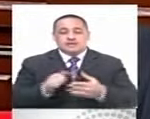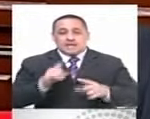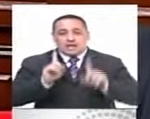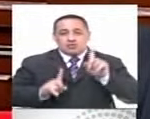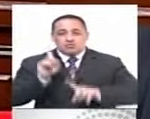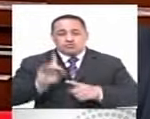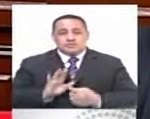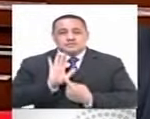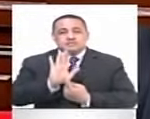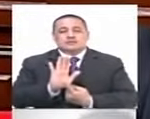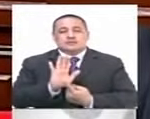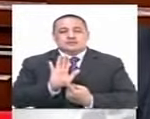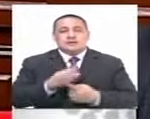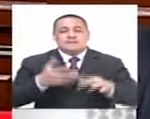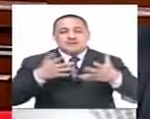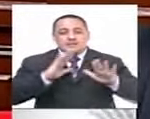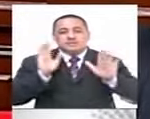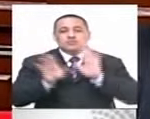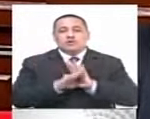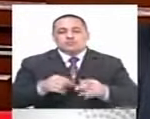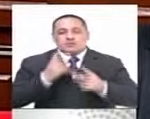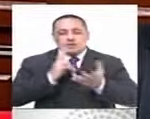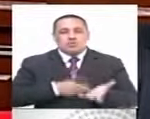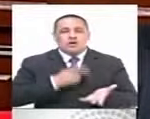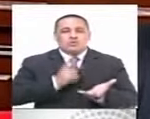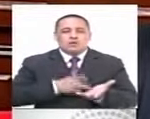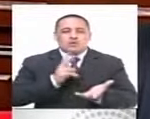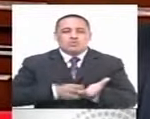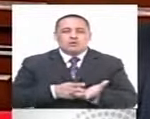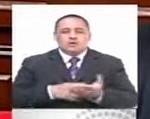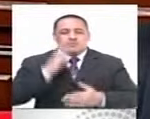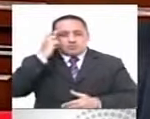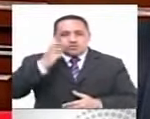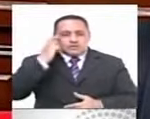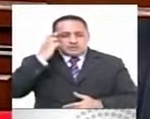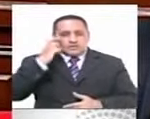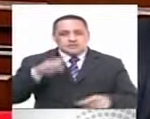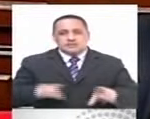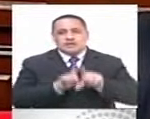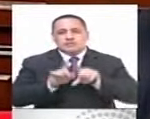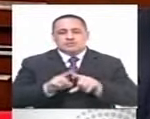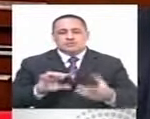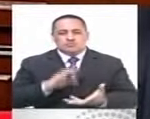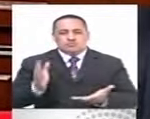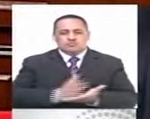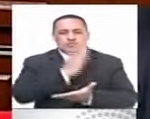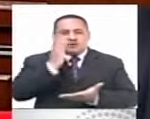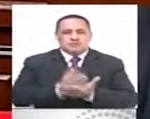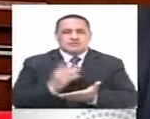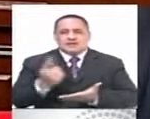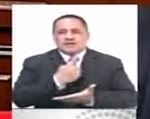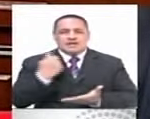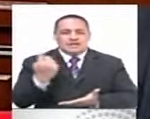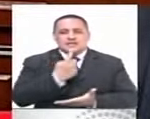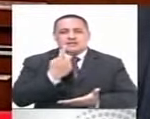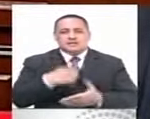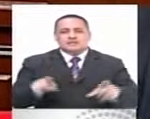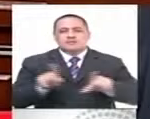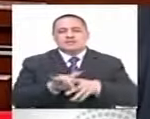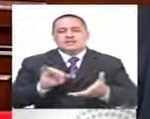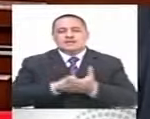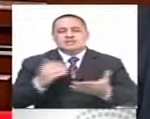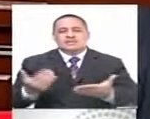representan parece ser la constante práctica política de un pragmatismo caviar. Ese